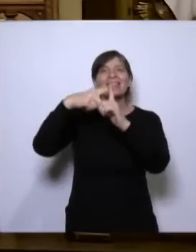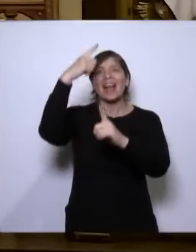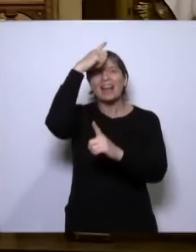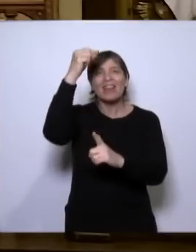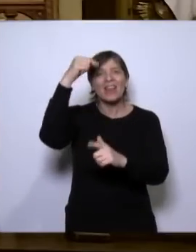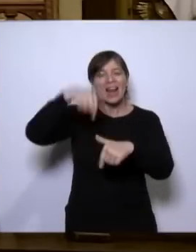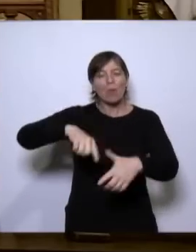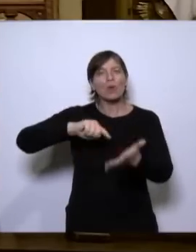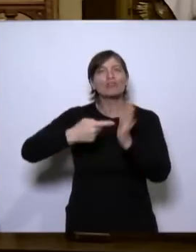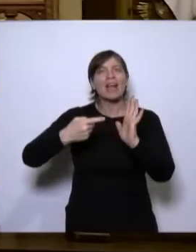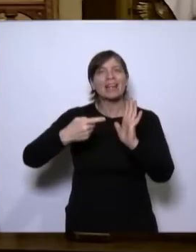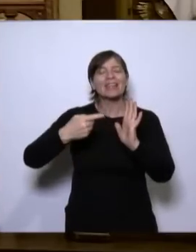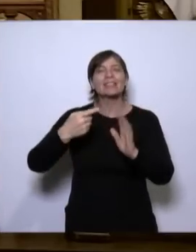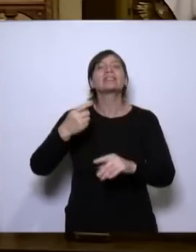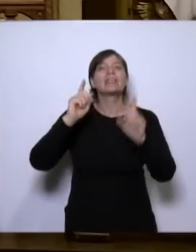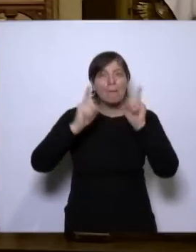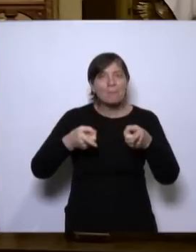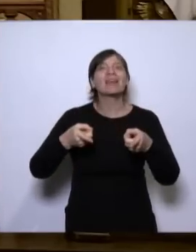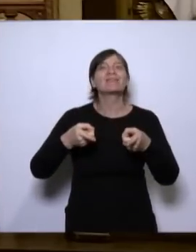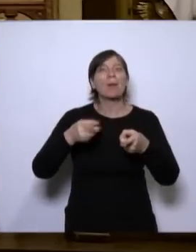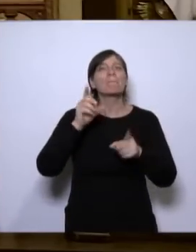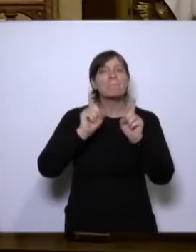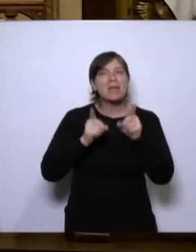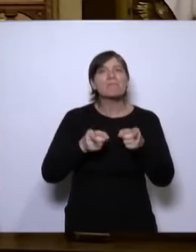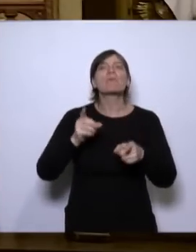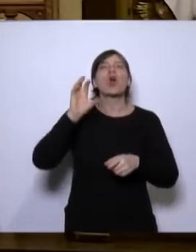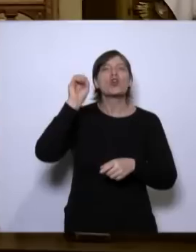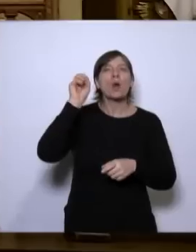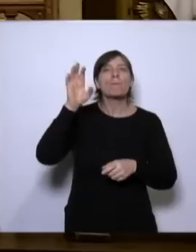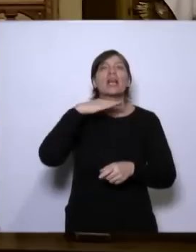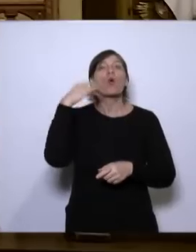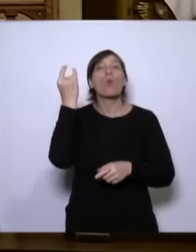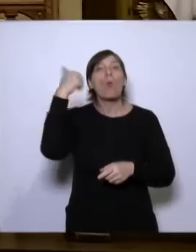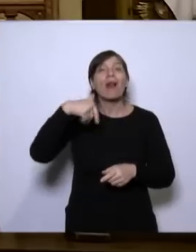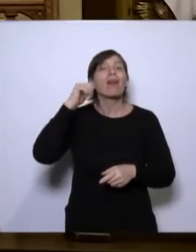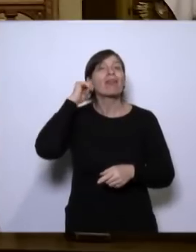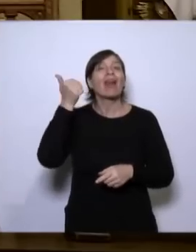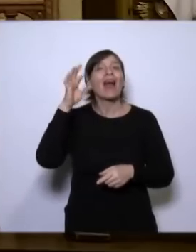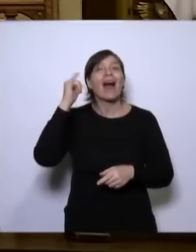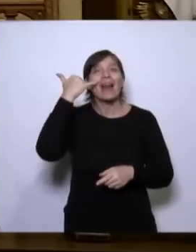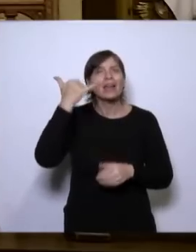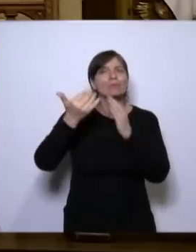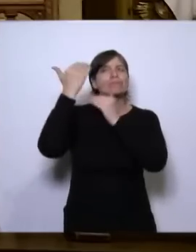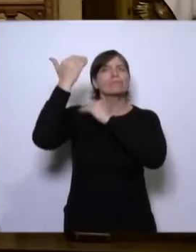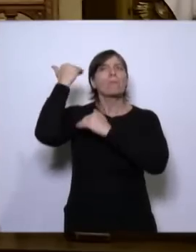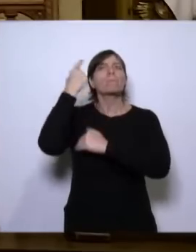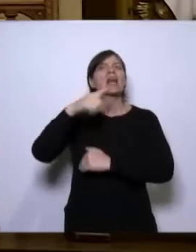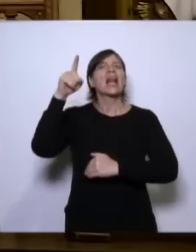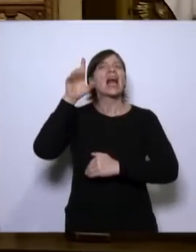el nombre original de nuestra ciudad. El mismo Juan de Garay disponía aquel ya lejano día